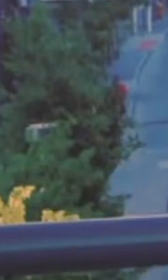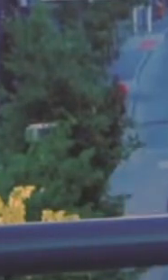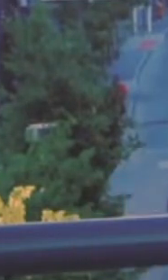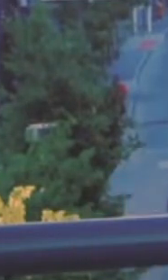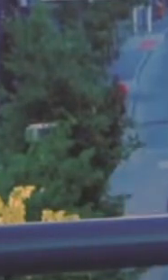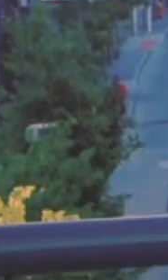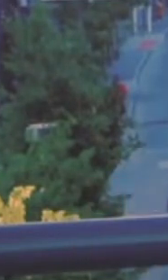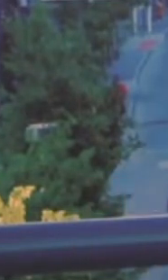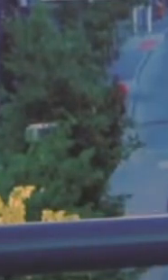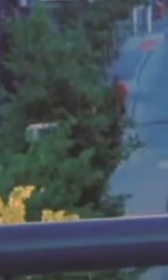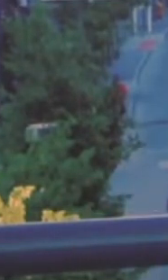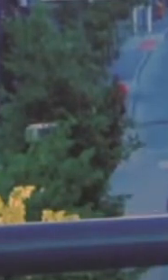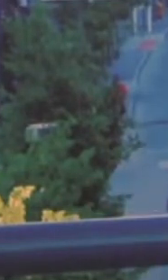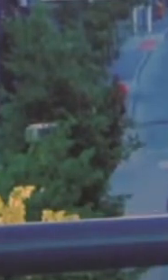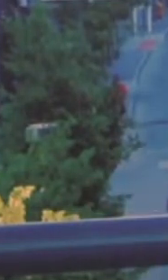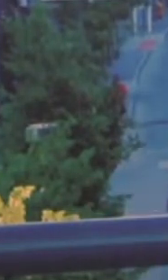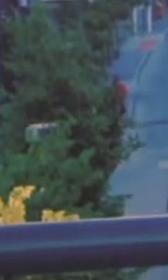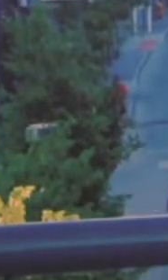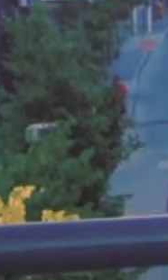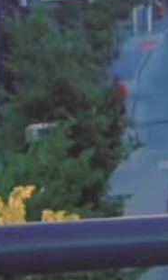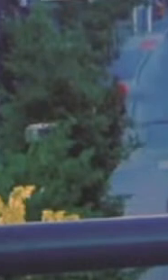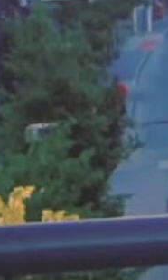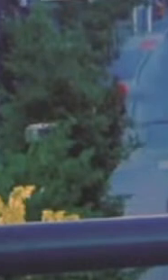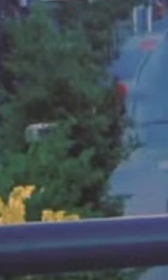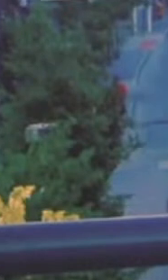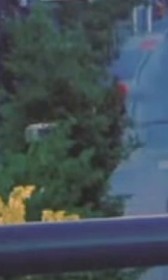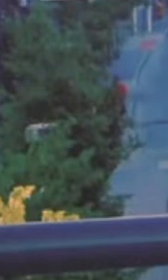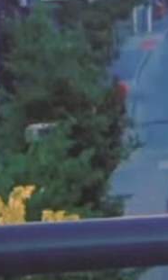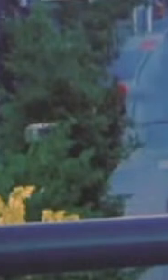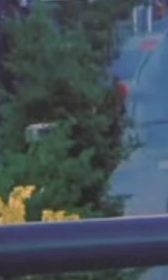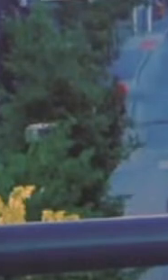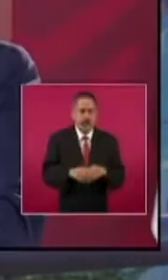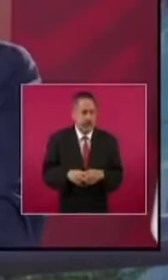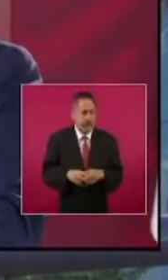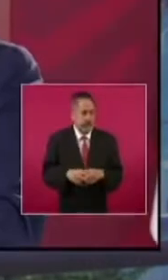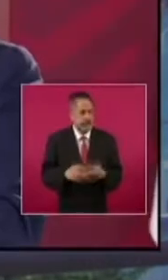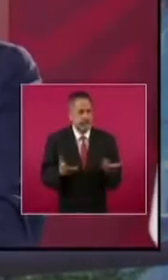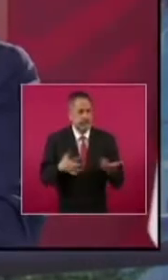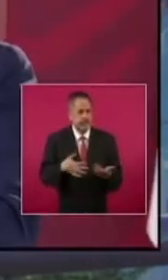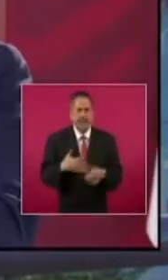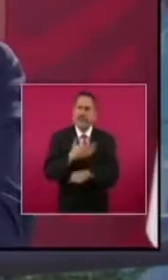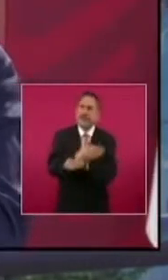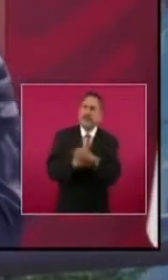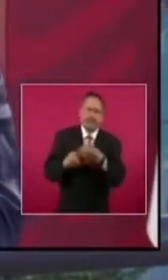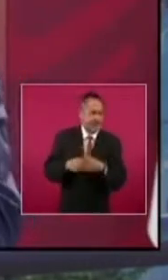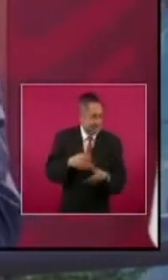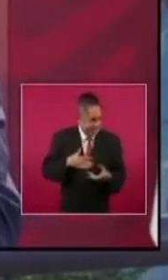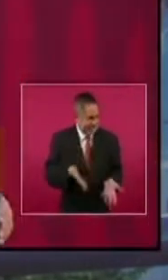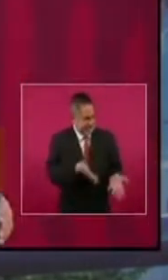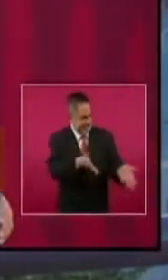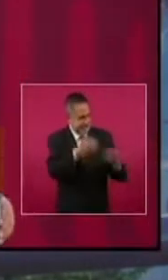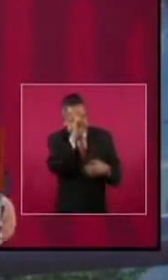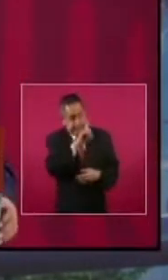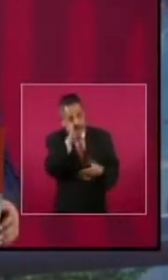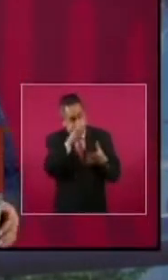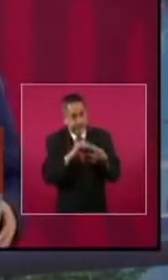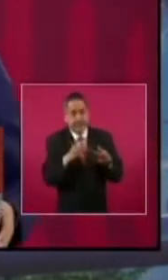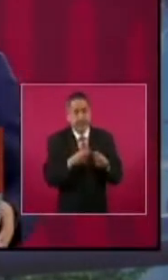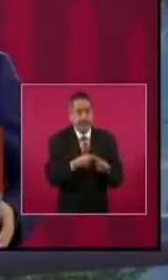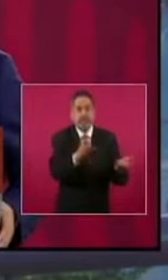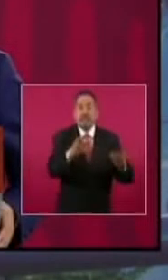mejor así es el pensar de los fifís de esos benditos fifís que no quieren al pueblo